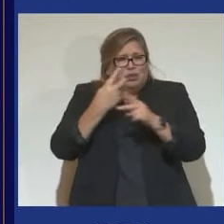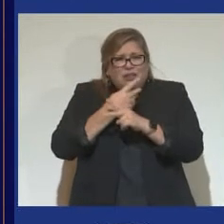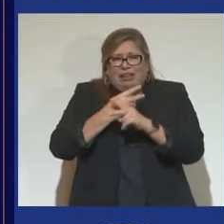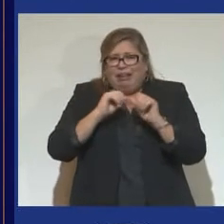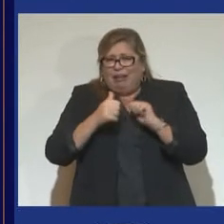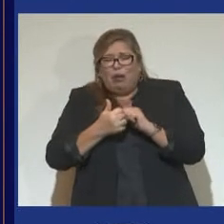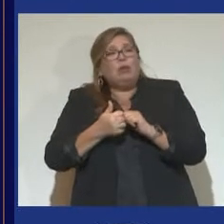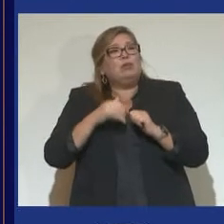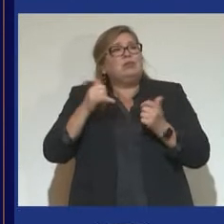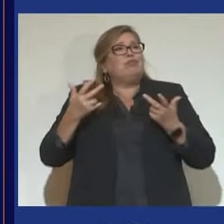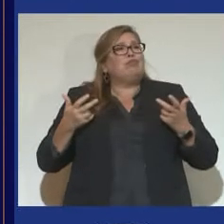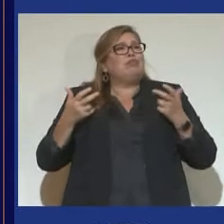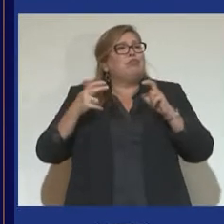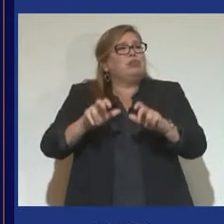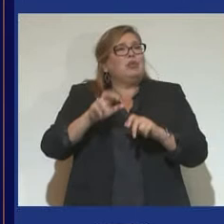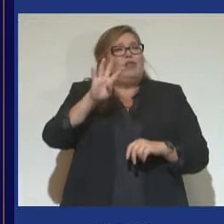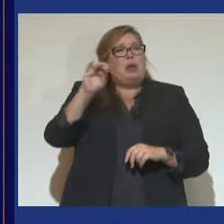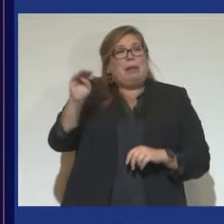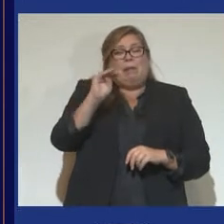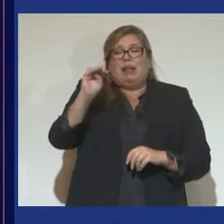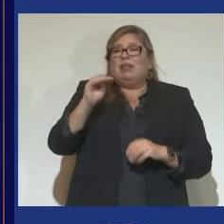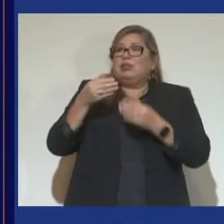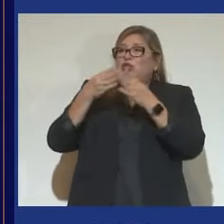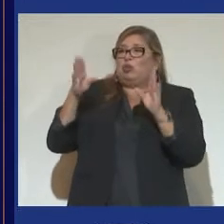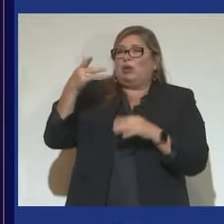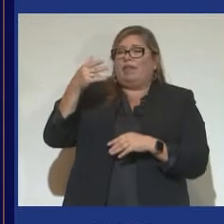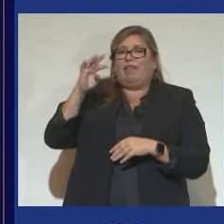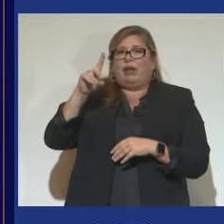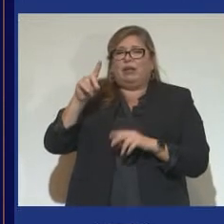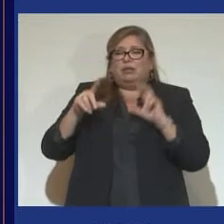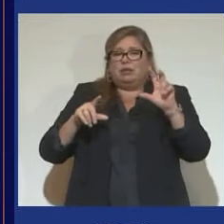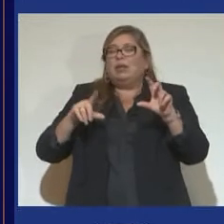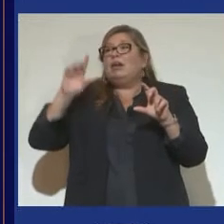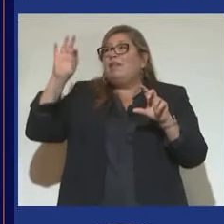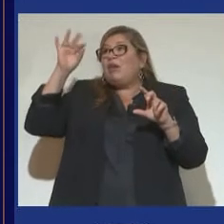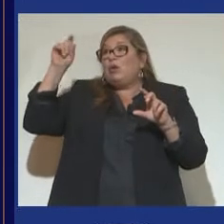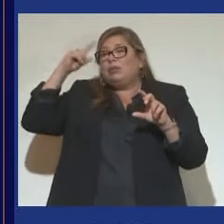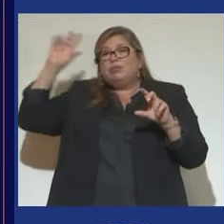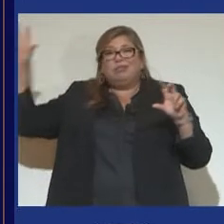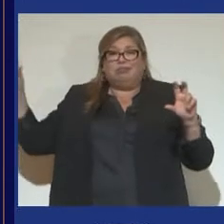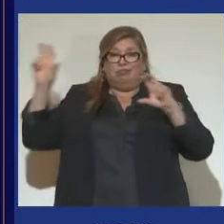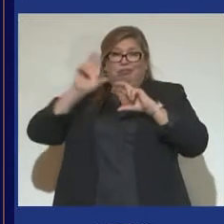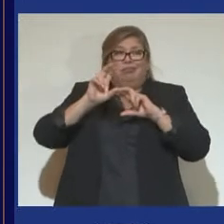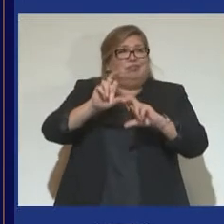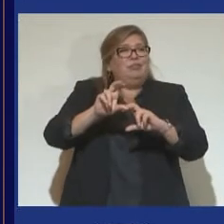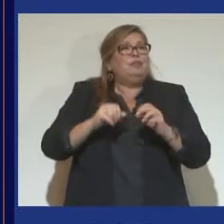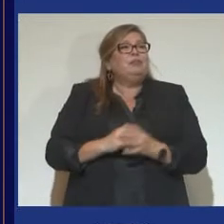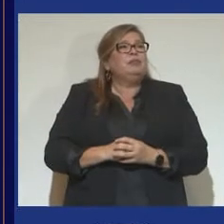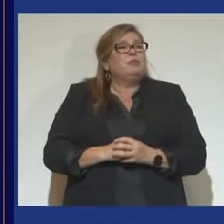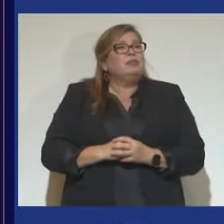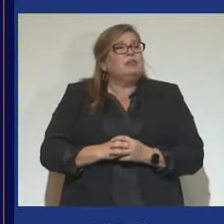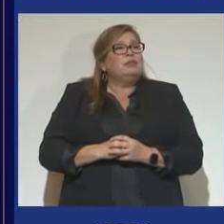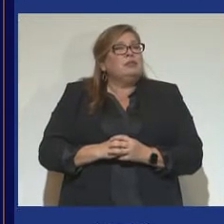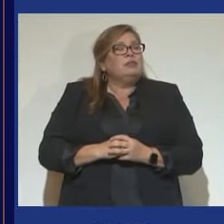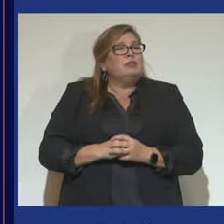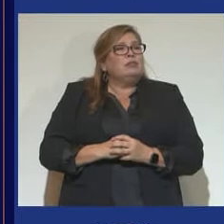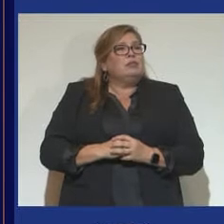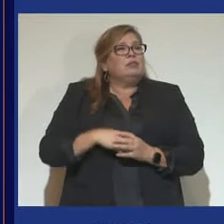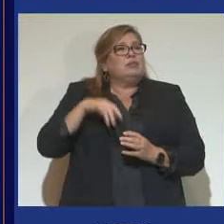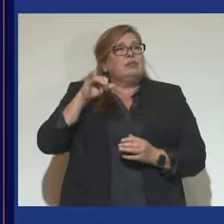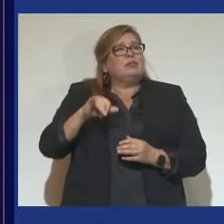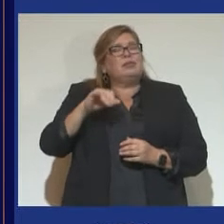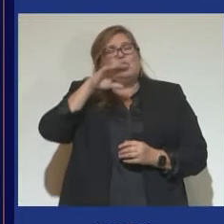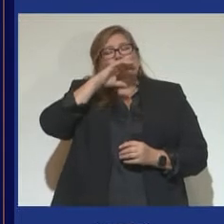solamente hay 400 millones de dólares allí 200 millones del fondo general 200 del gobierno federal eso